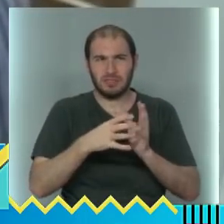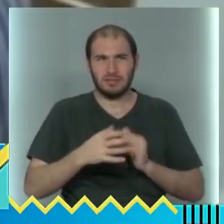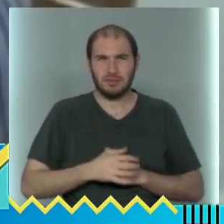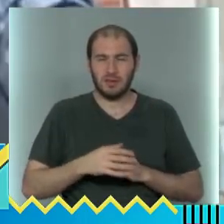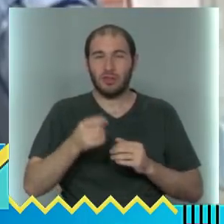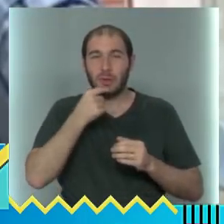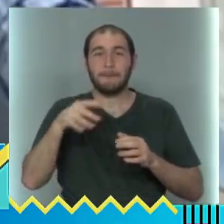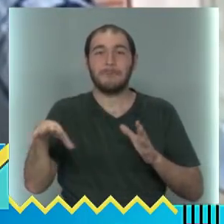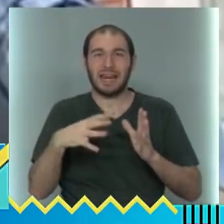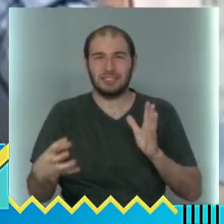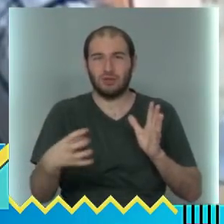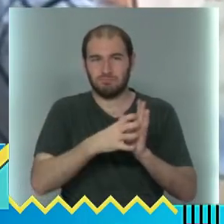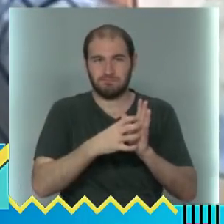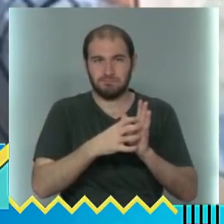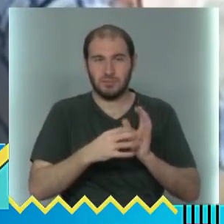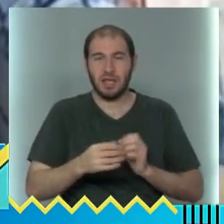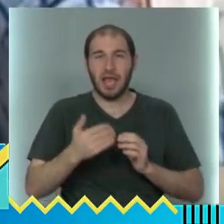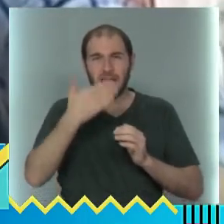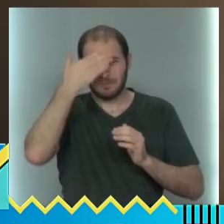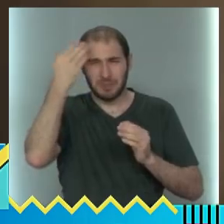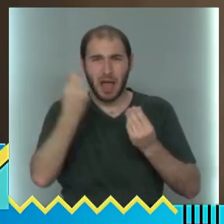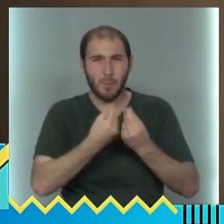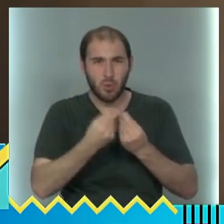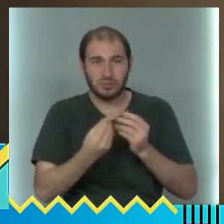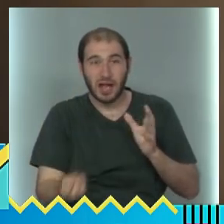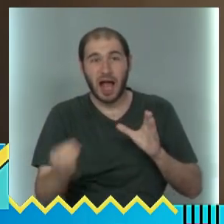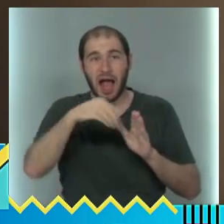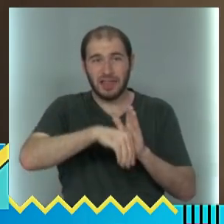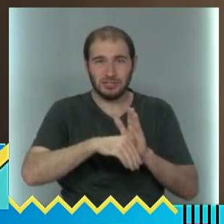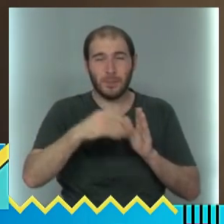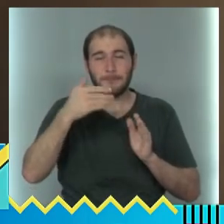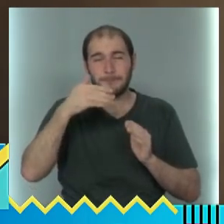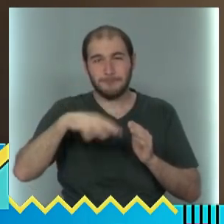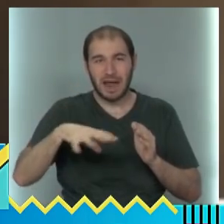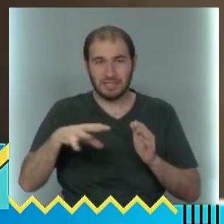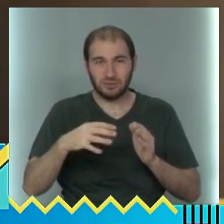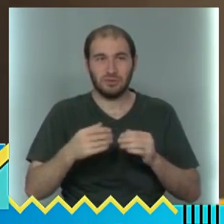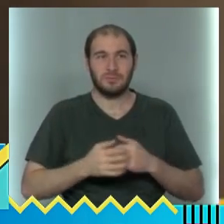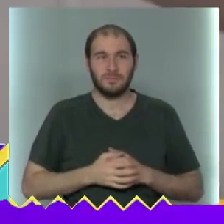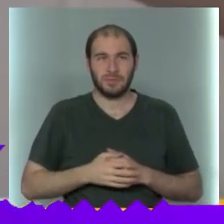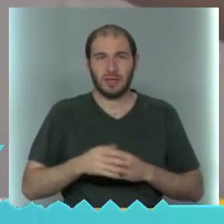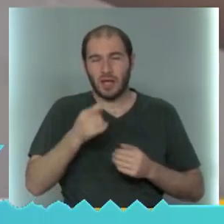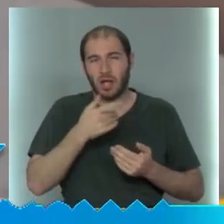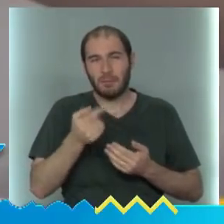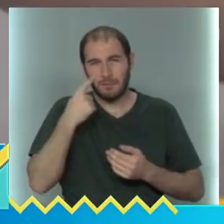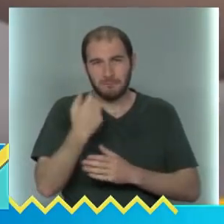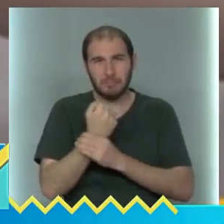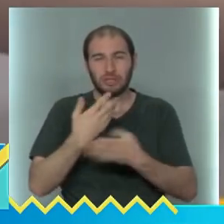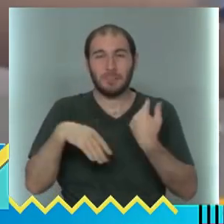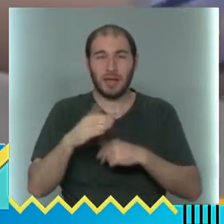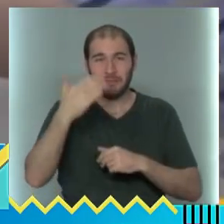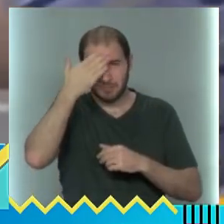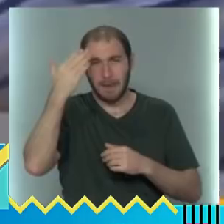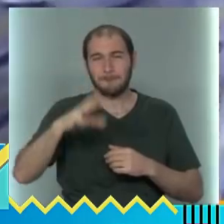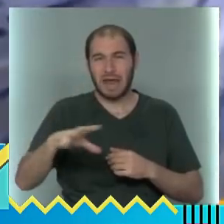síndrome parkinsoniano. Hay muchas enfermedades que entran dentro del síndrome parkinsoniano. La más frecuente y conocida es la enfermedad